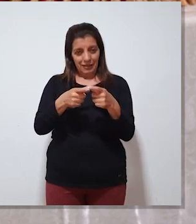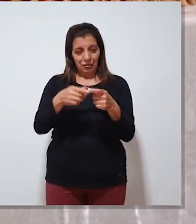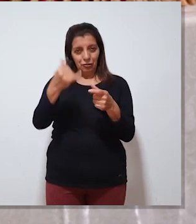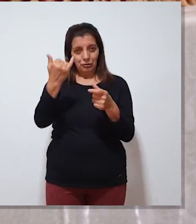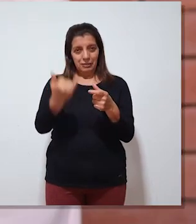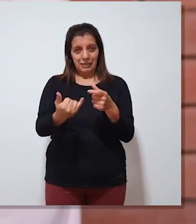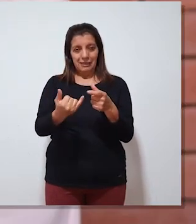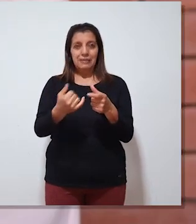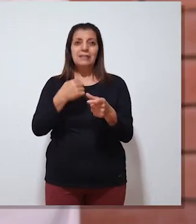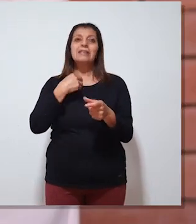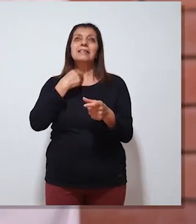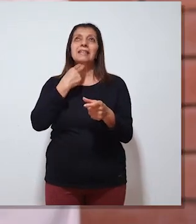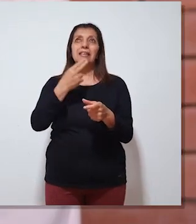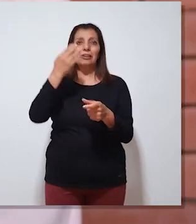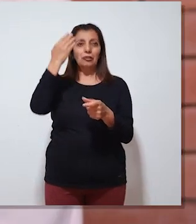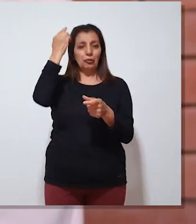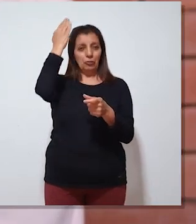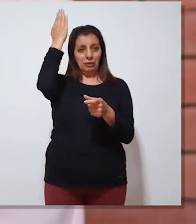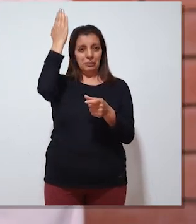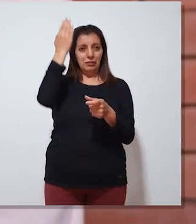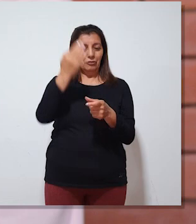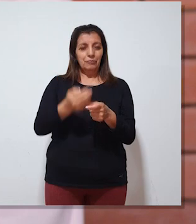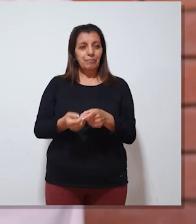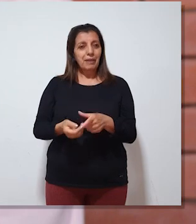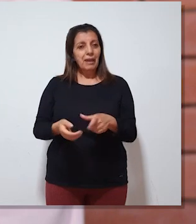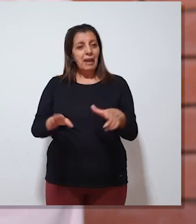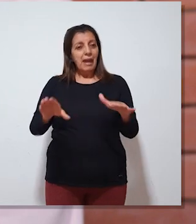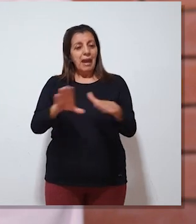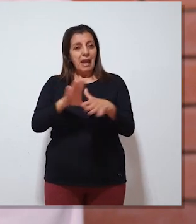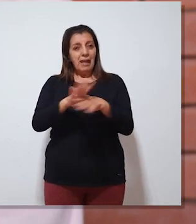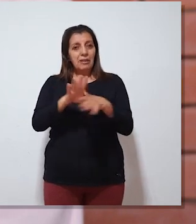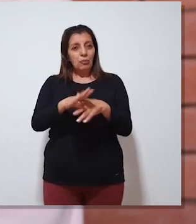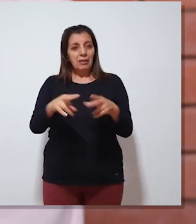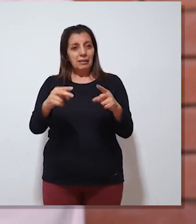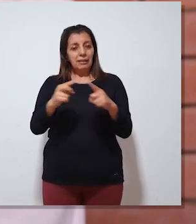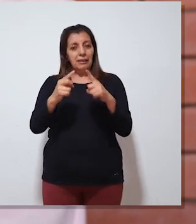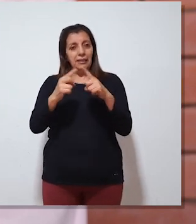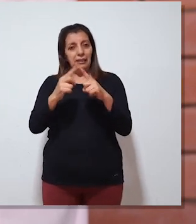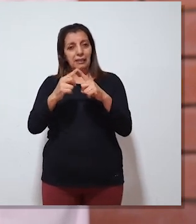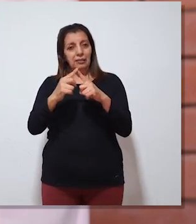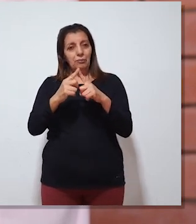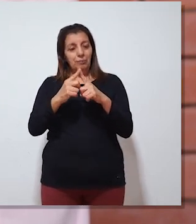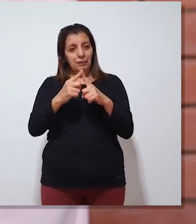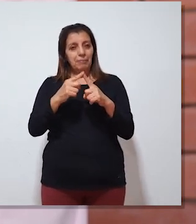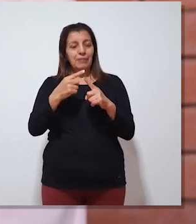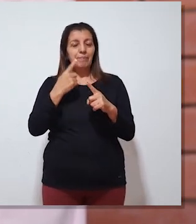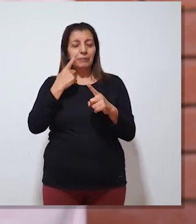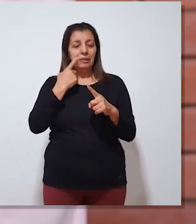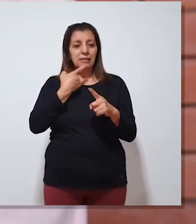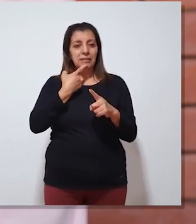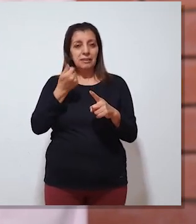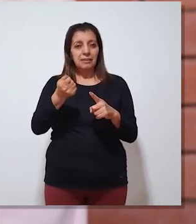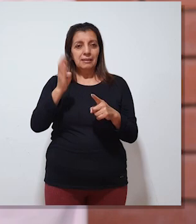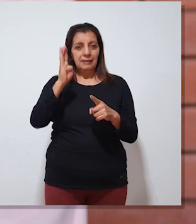Dios. También tu pariente Isabel concibió un hijo a pesar de su vejez, y la que